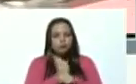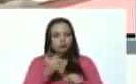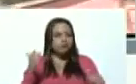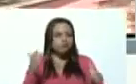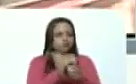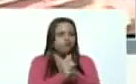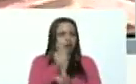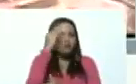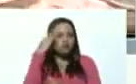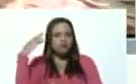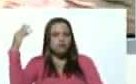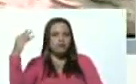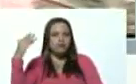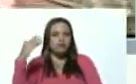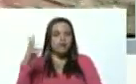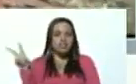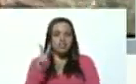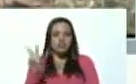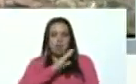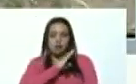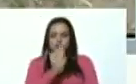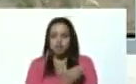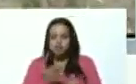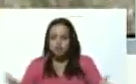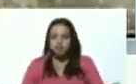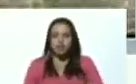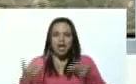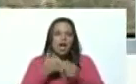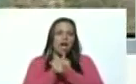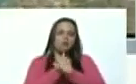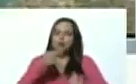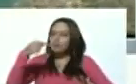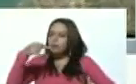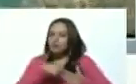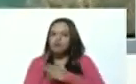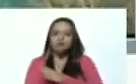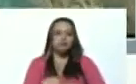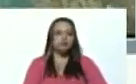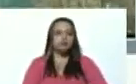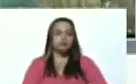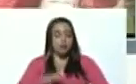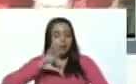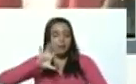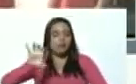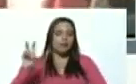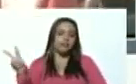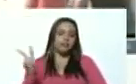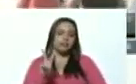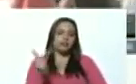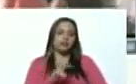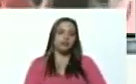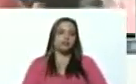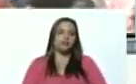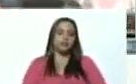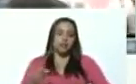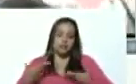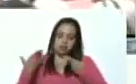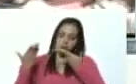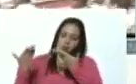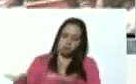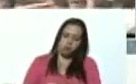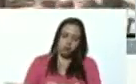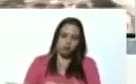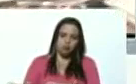Venezuela potencia, por el amor profundo que tenía por nuestra patria. Y nos dejó